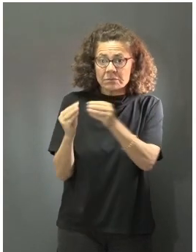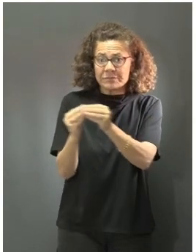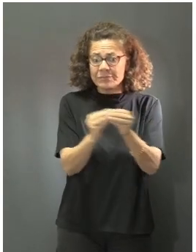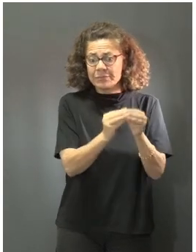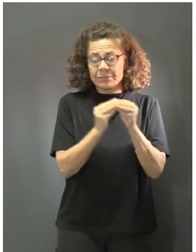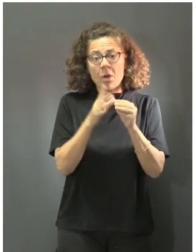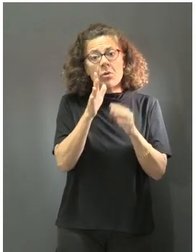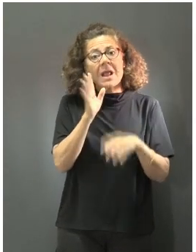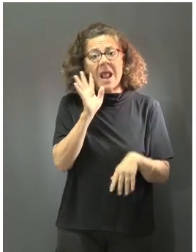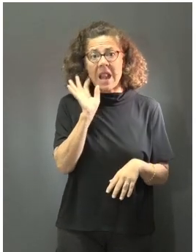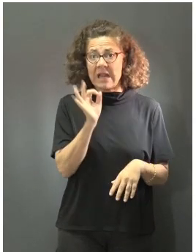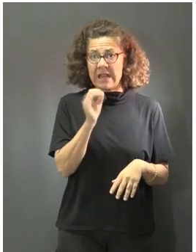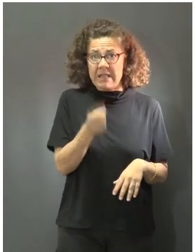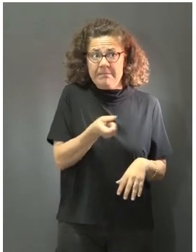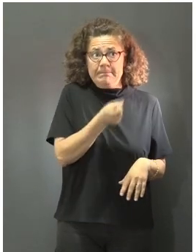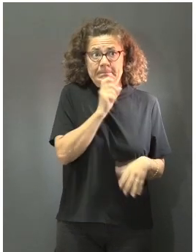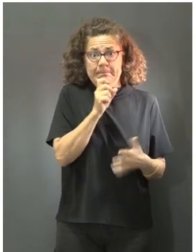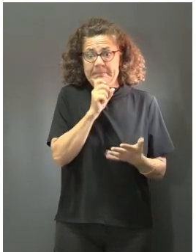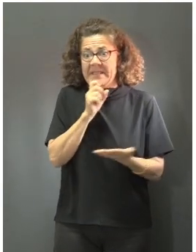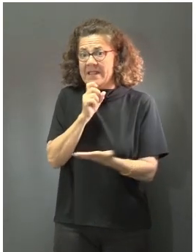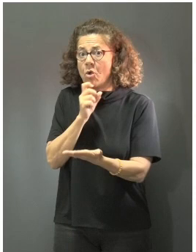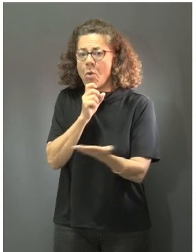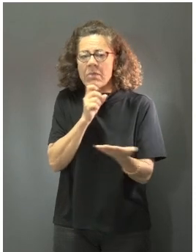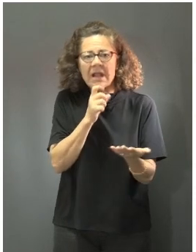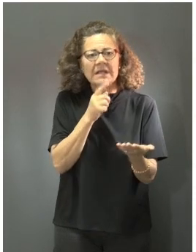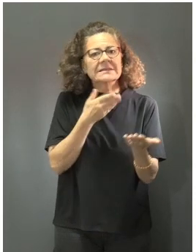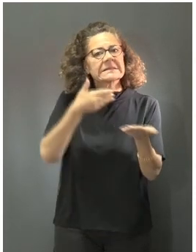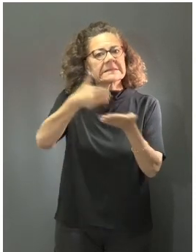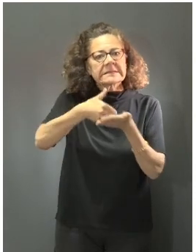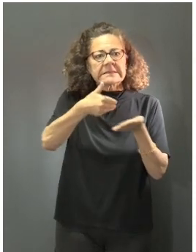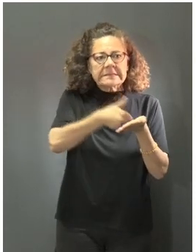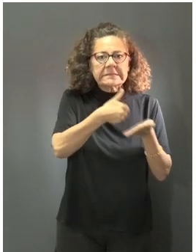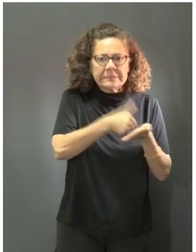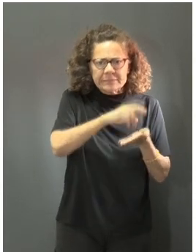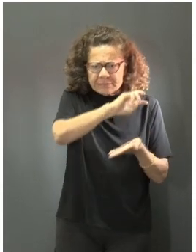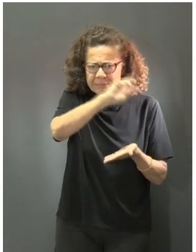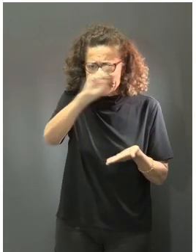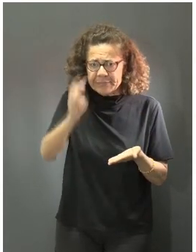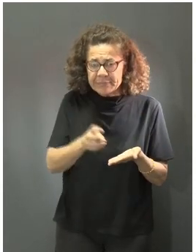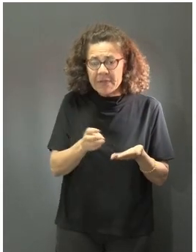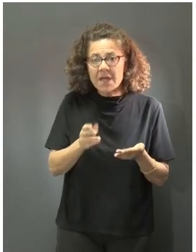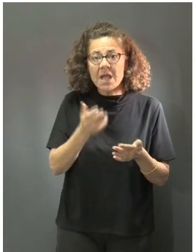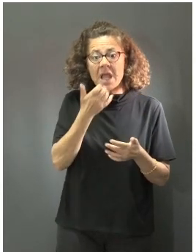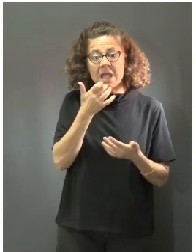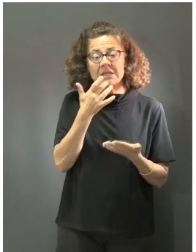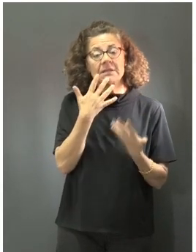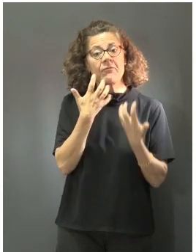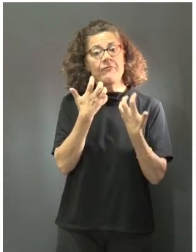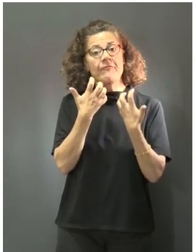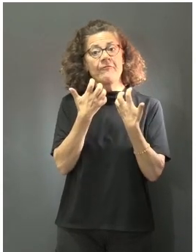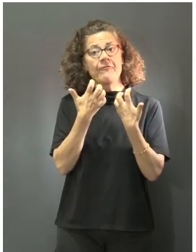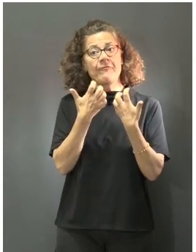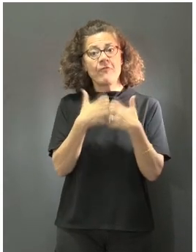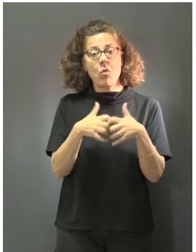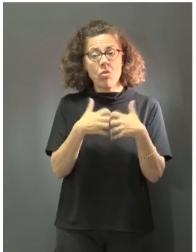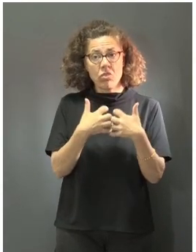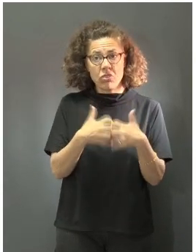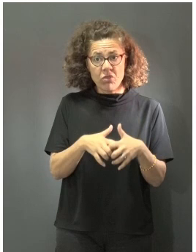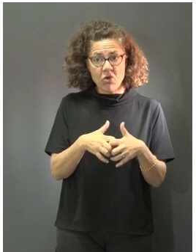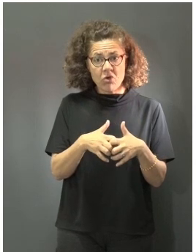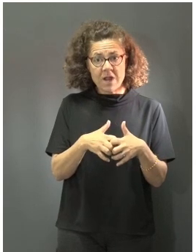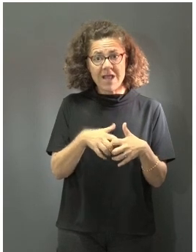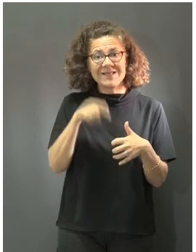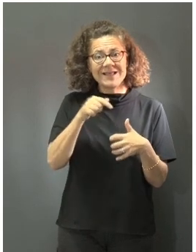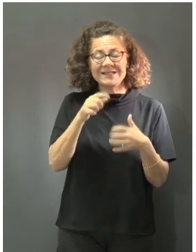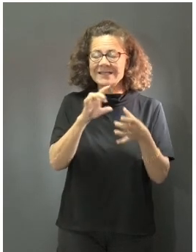es complejísima, las demandas son muchísimas y al final, cuando se funciona desde